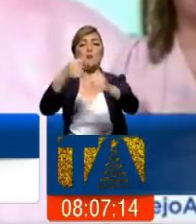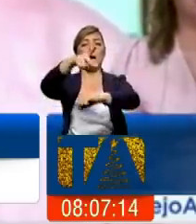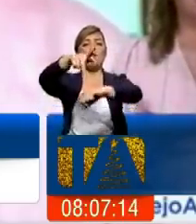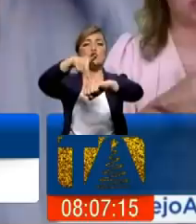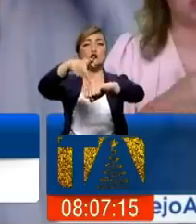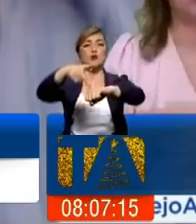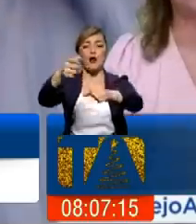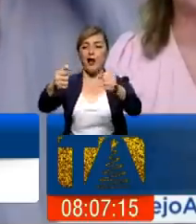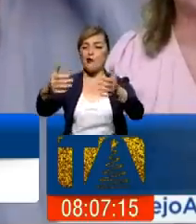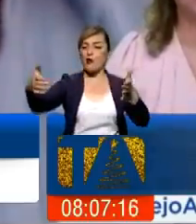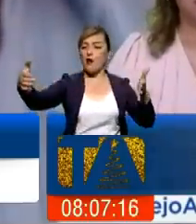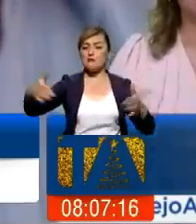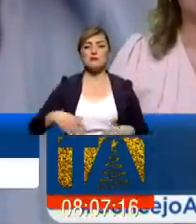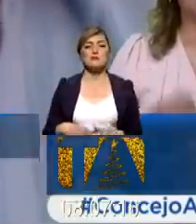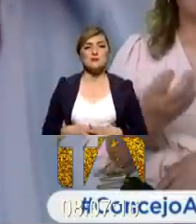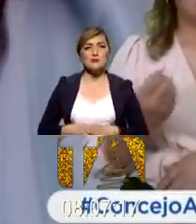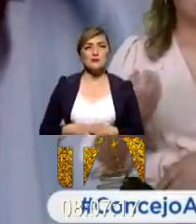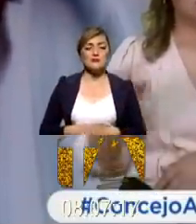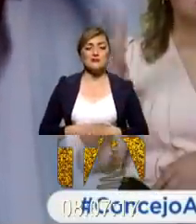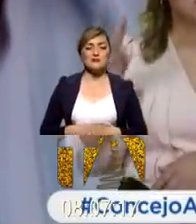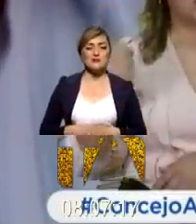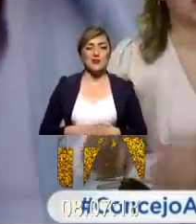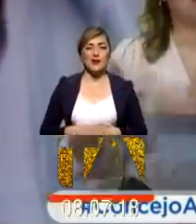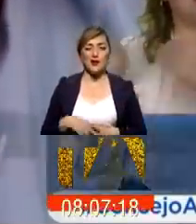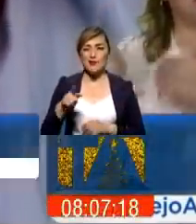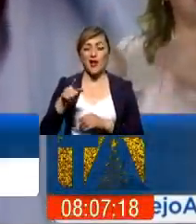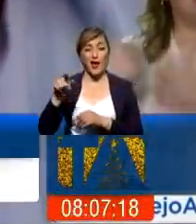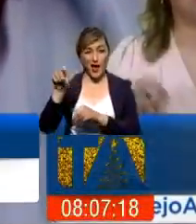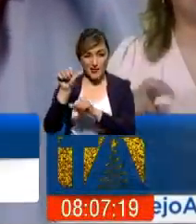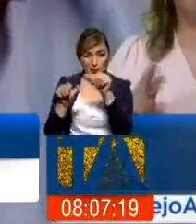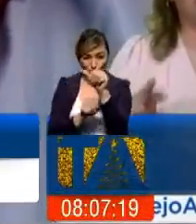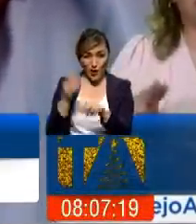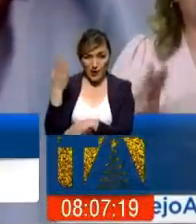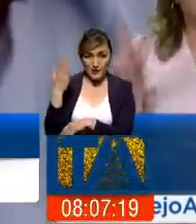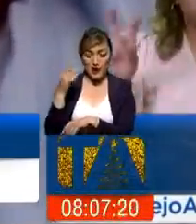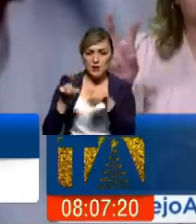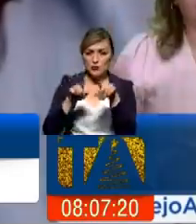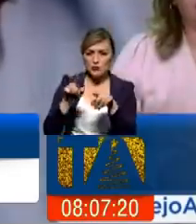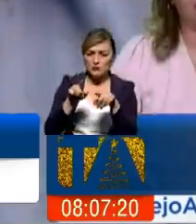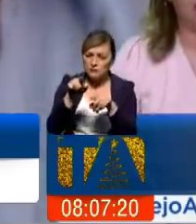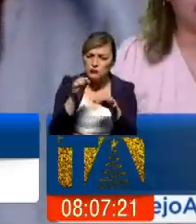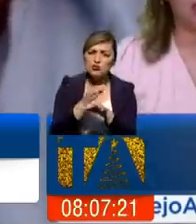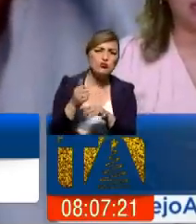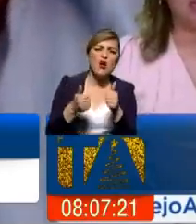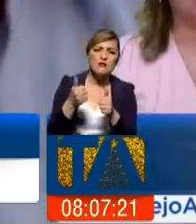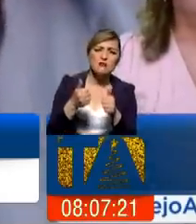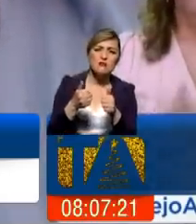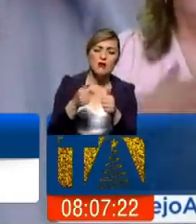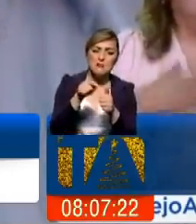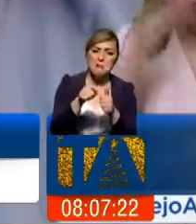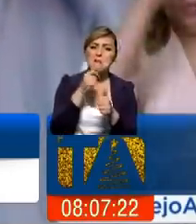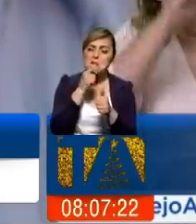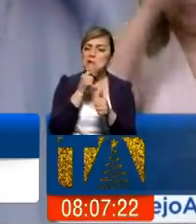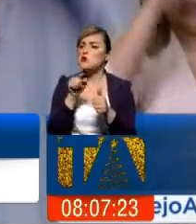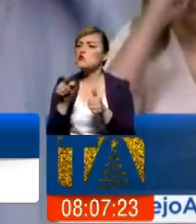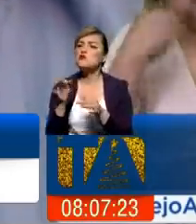profesional de limusina. Varios de ellos están encargados de lo mismo y esto evidentemente, pues, a mi modo de ver, hace